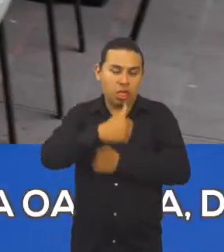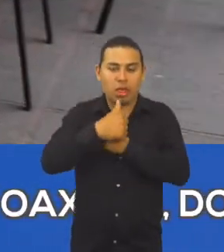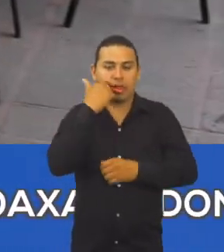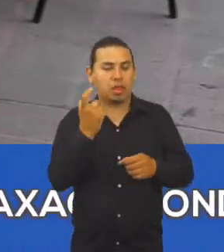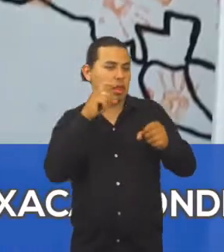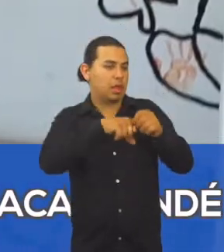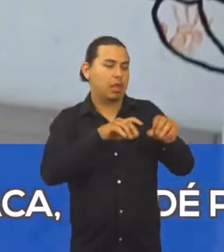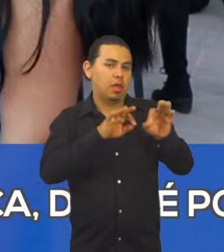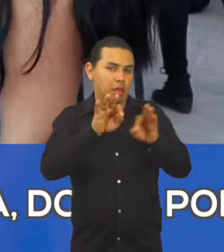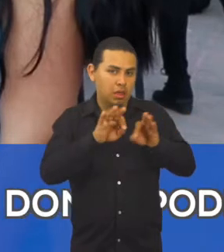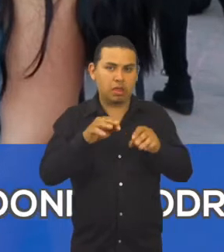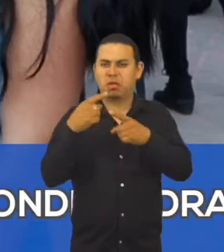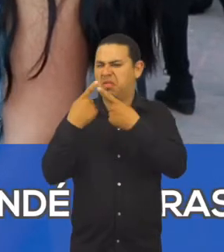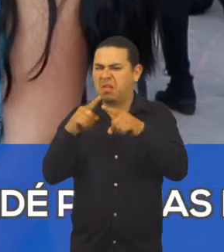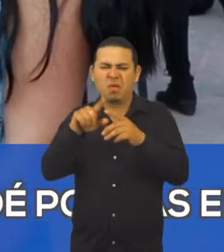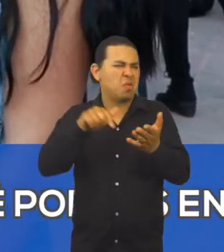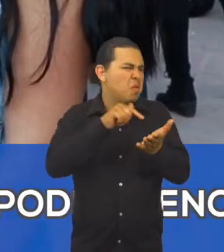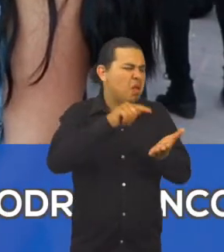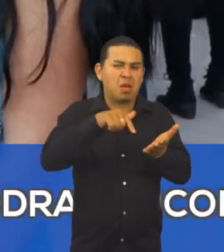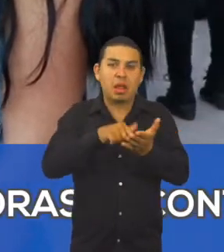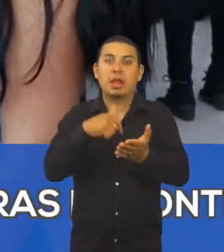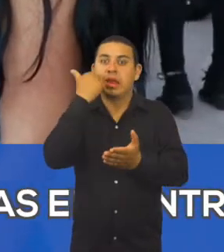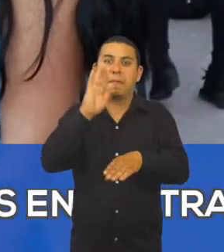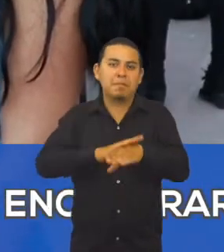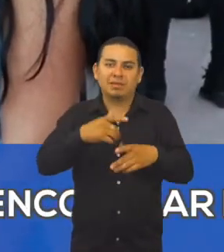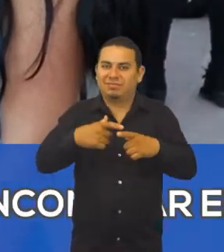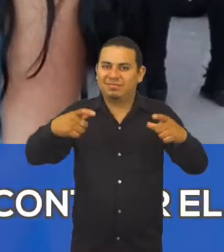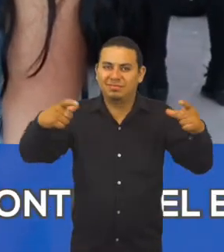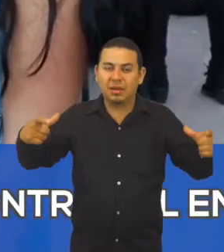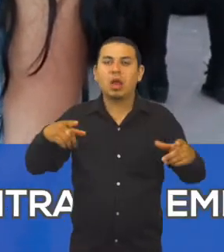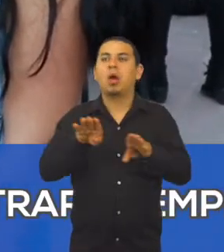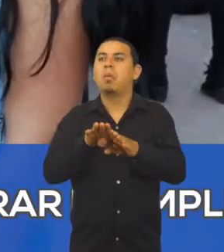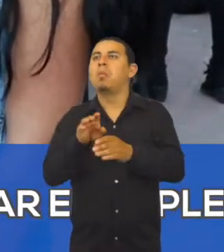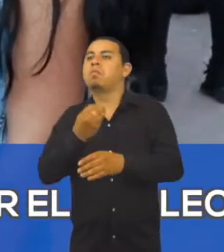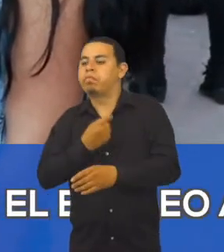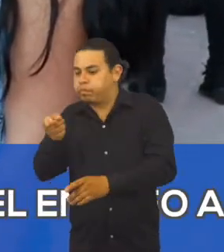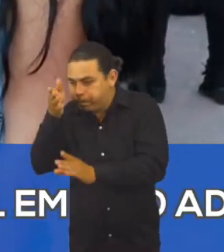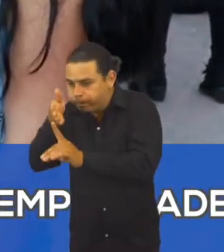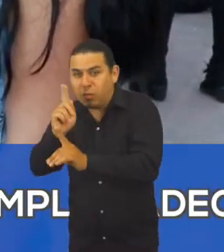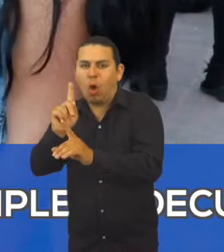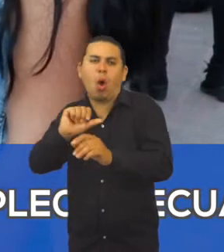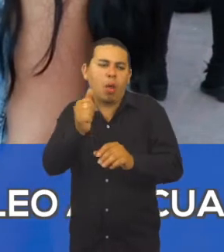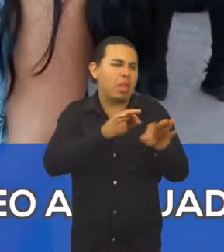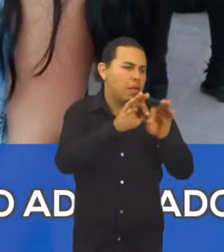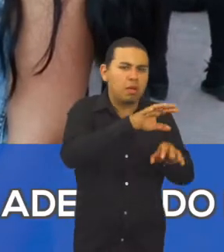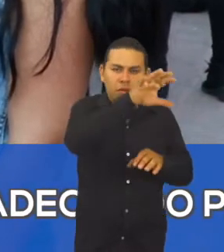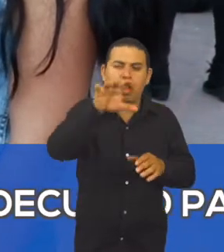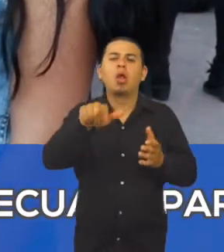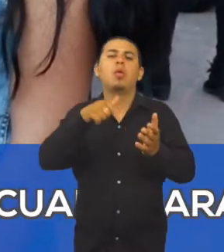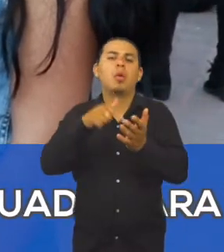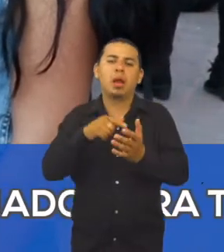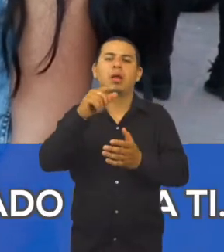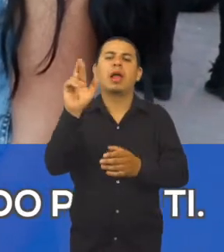fuerzas de esta manera. Tenemos diferentes vacantes y seguimos buscando más opciones para ellos. Ellos llegan a las oficinas que están